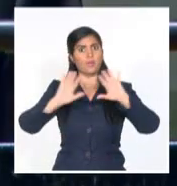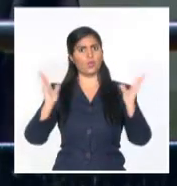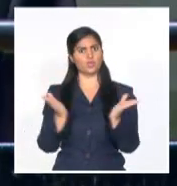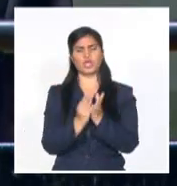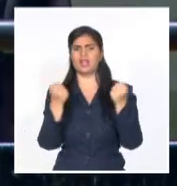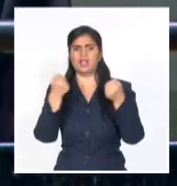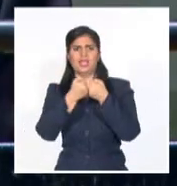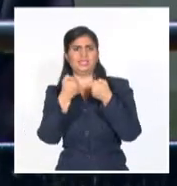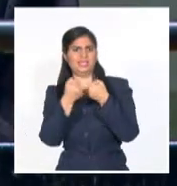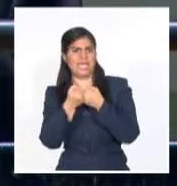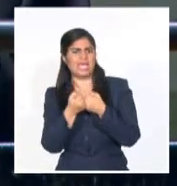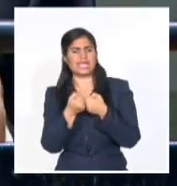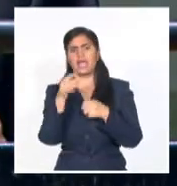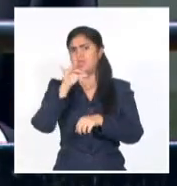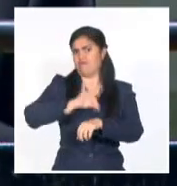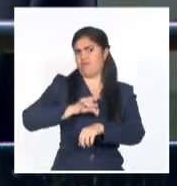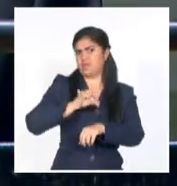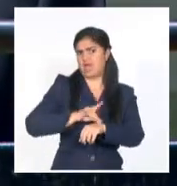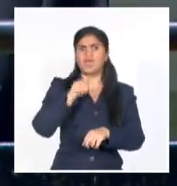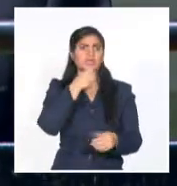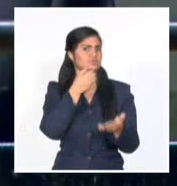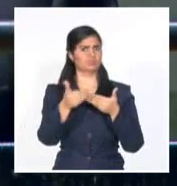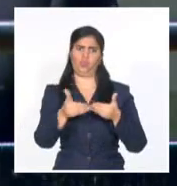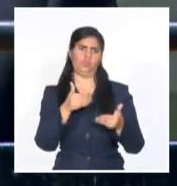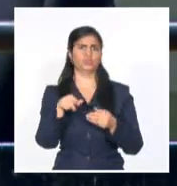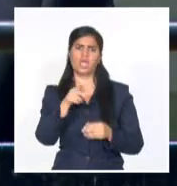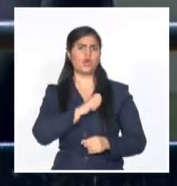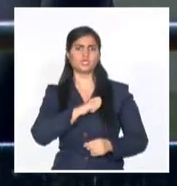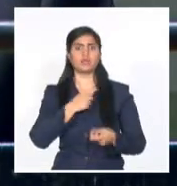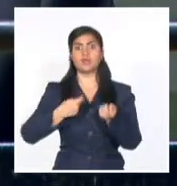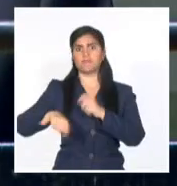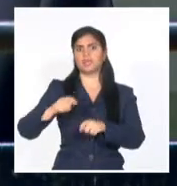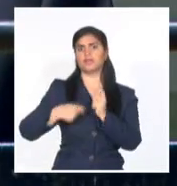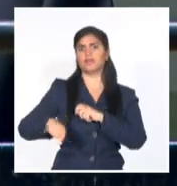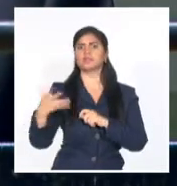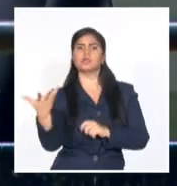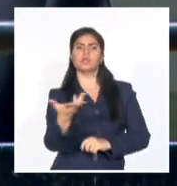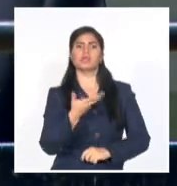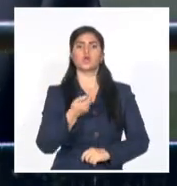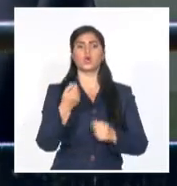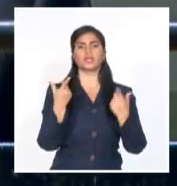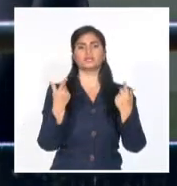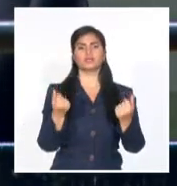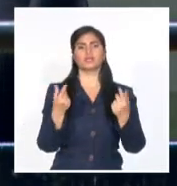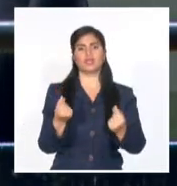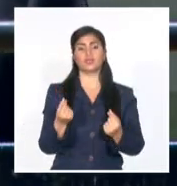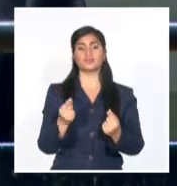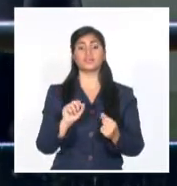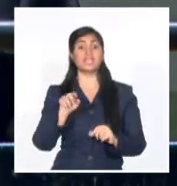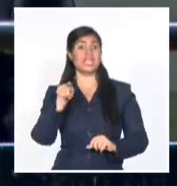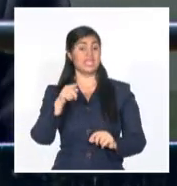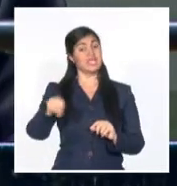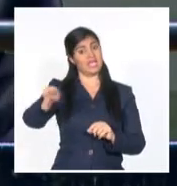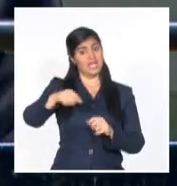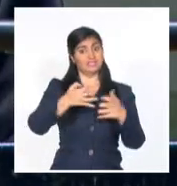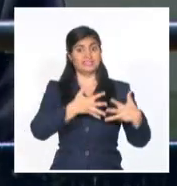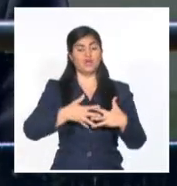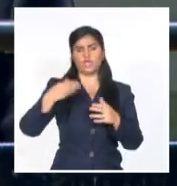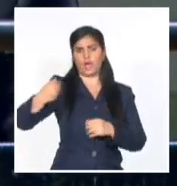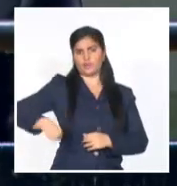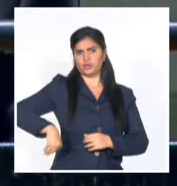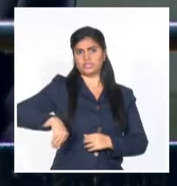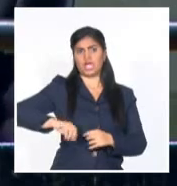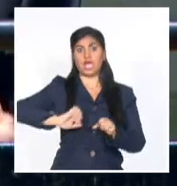la pandemia para promover la desestabilización del país, revela con toda claridad